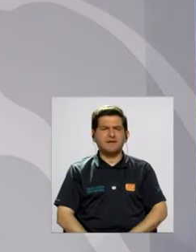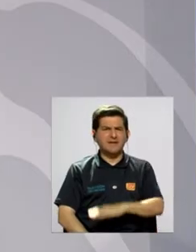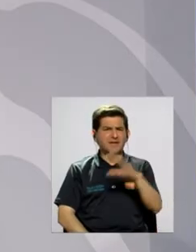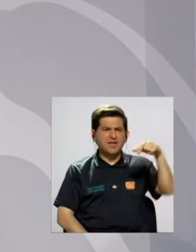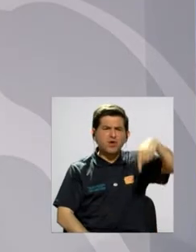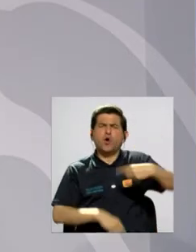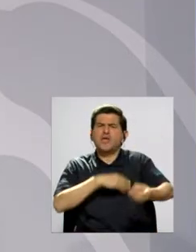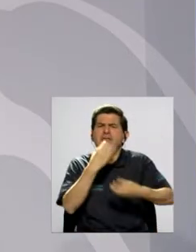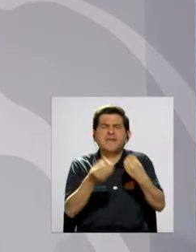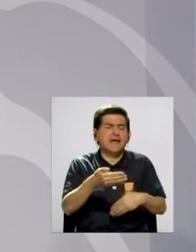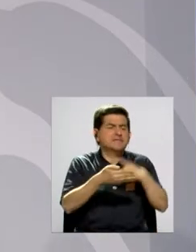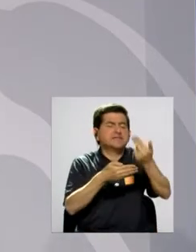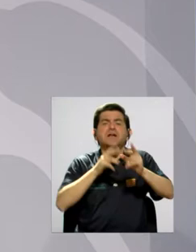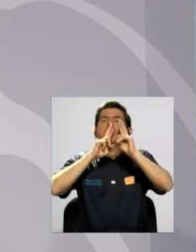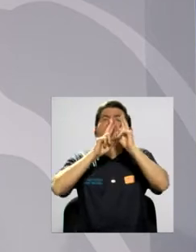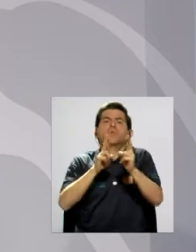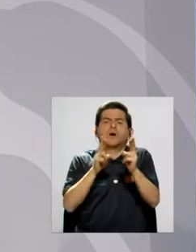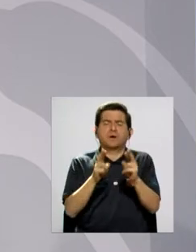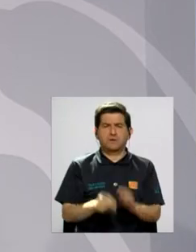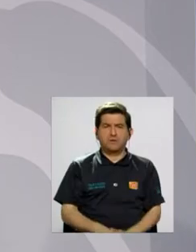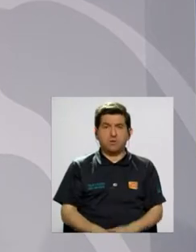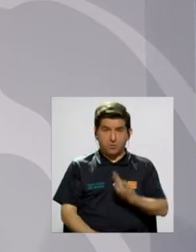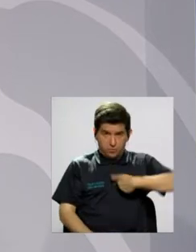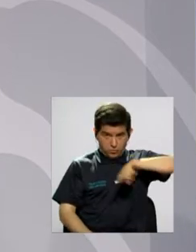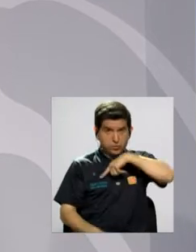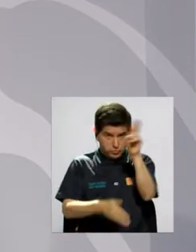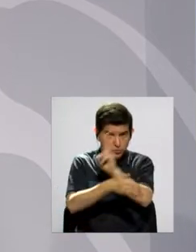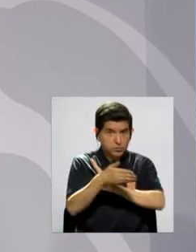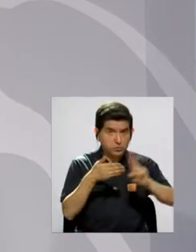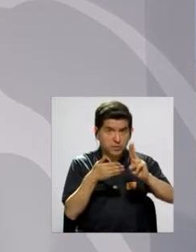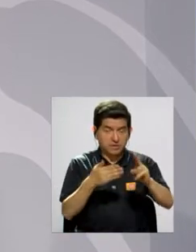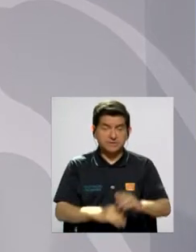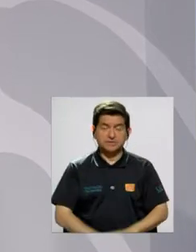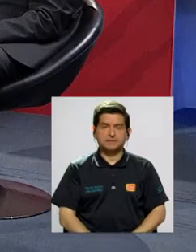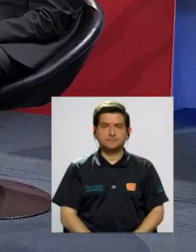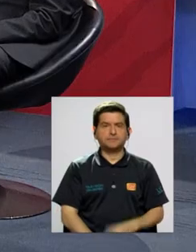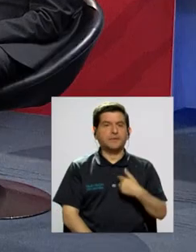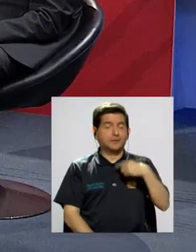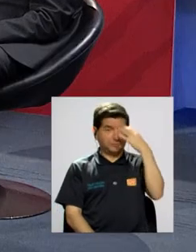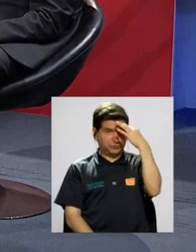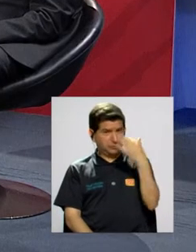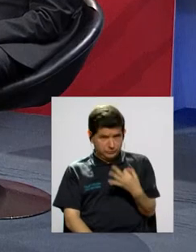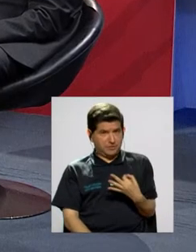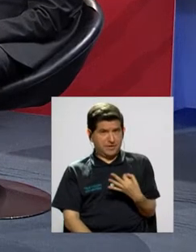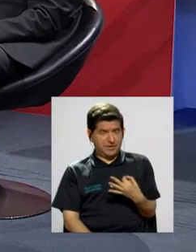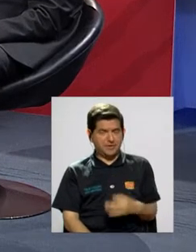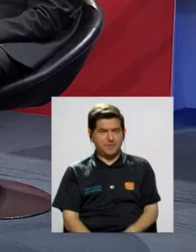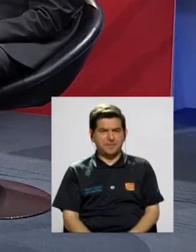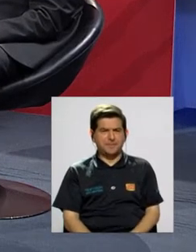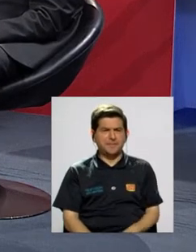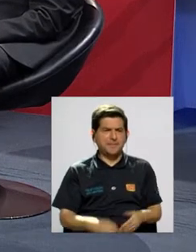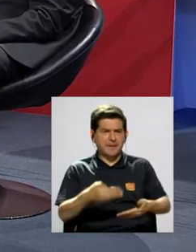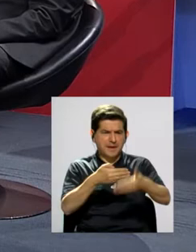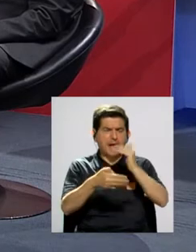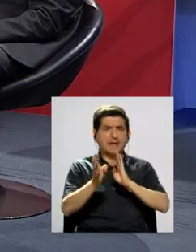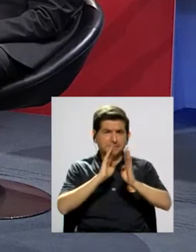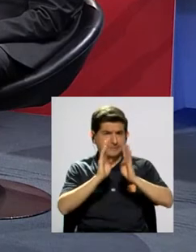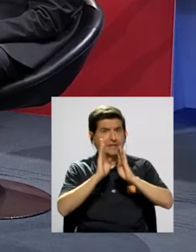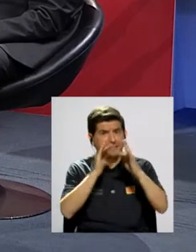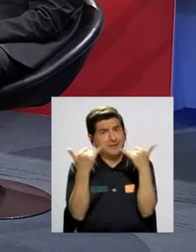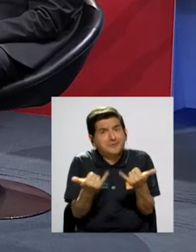hoy, después de este resultado, como Universidad de Randall? Bueno, yo creo que lo planteamos hace un momento.